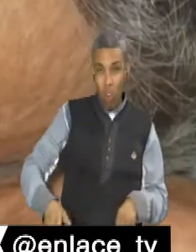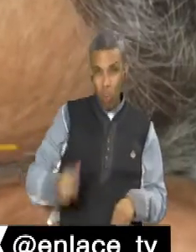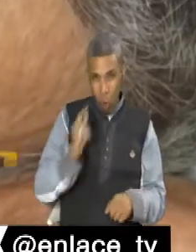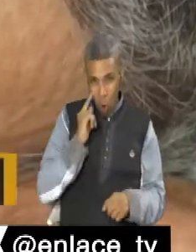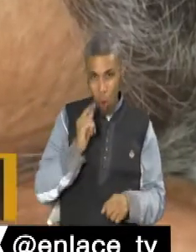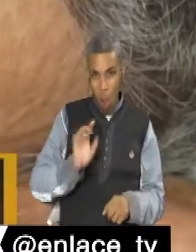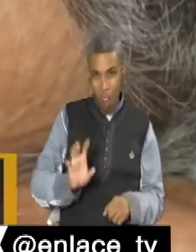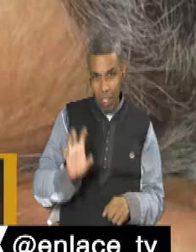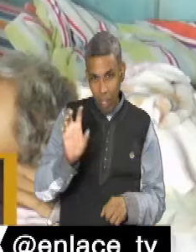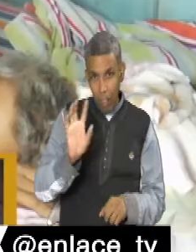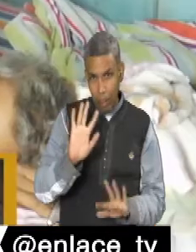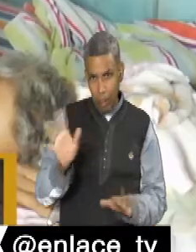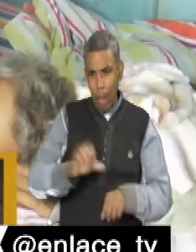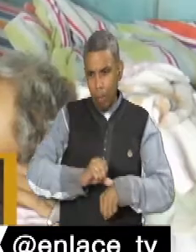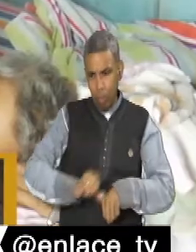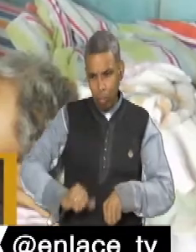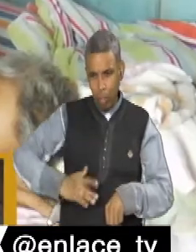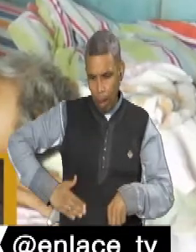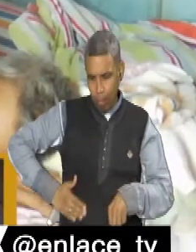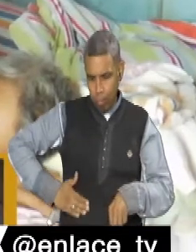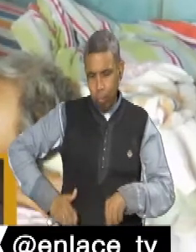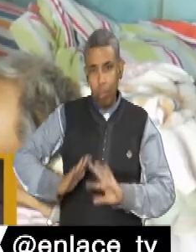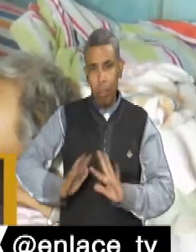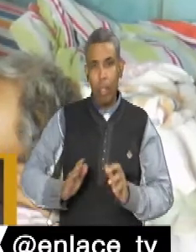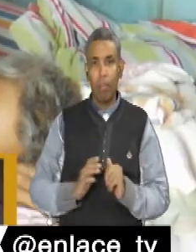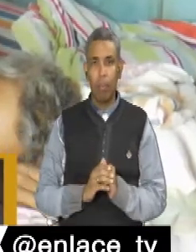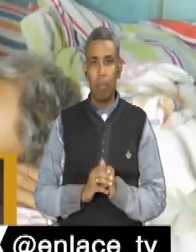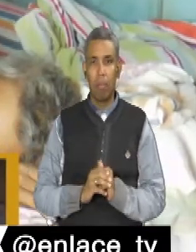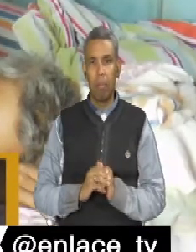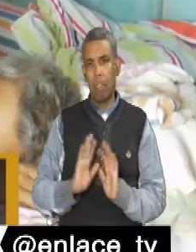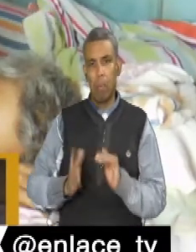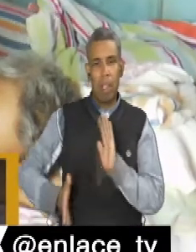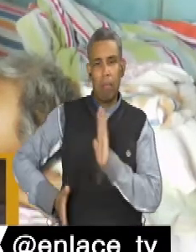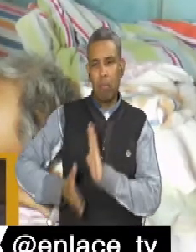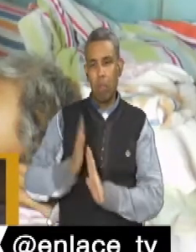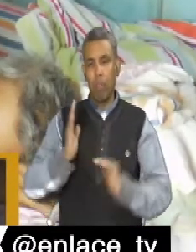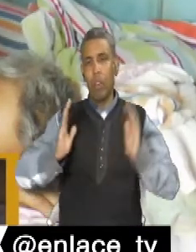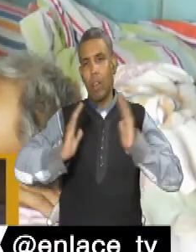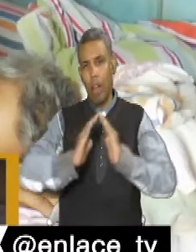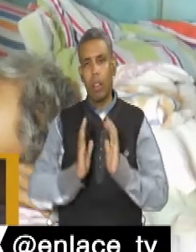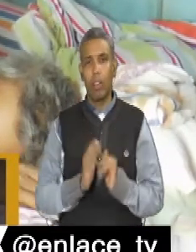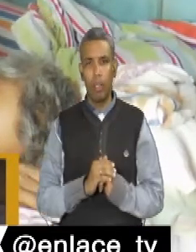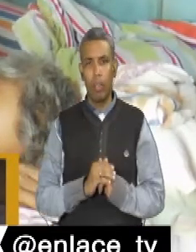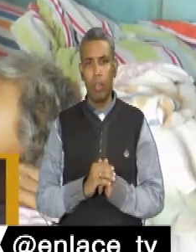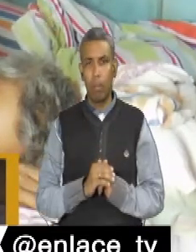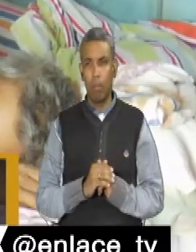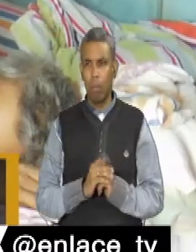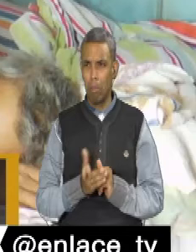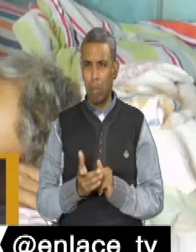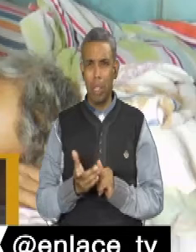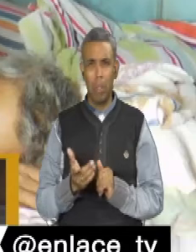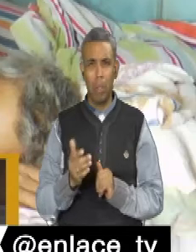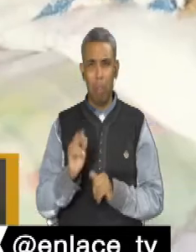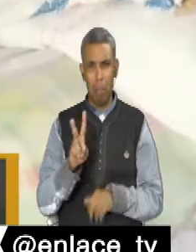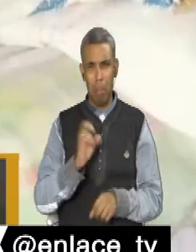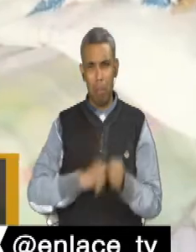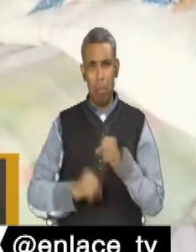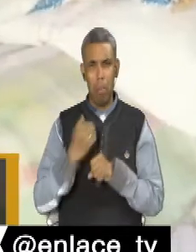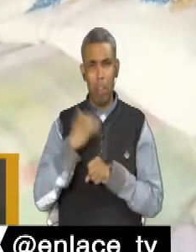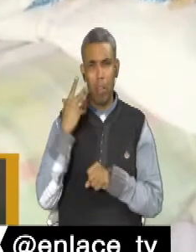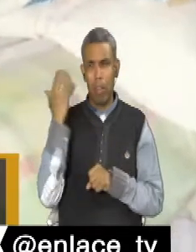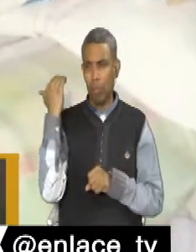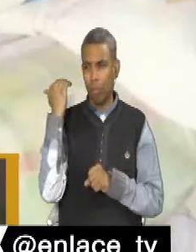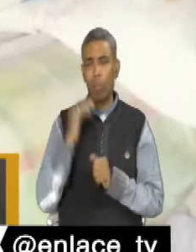Este es José Posada. Él permanece postrado en su cama luego de haber sido operado de cáncer de colon hace más de 20 días. Lo